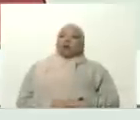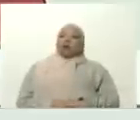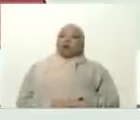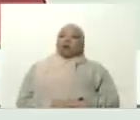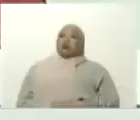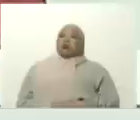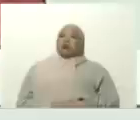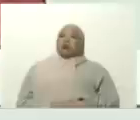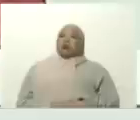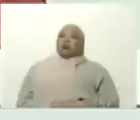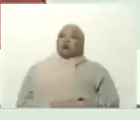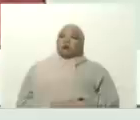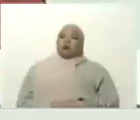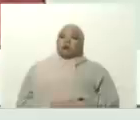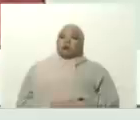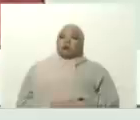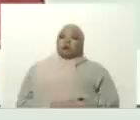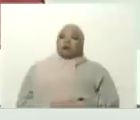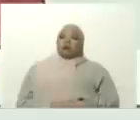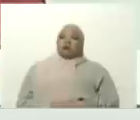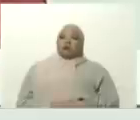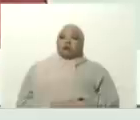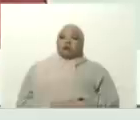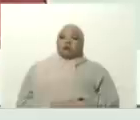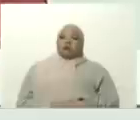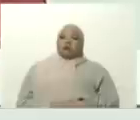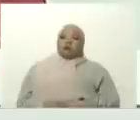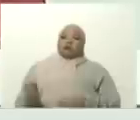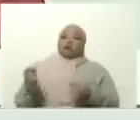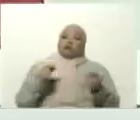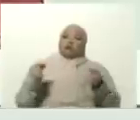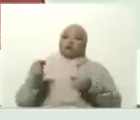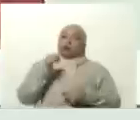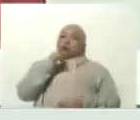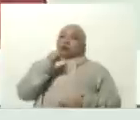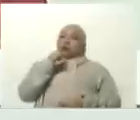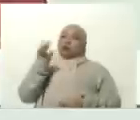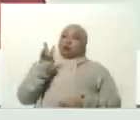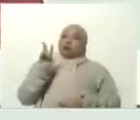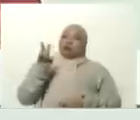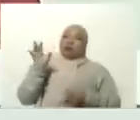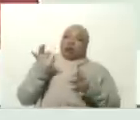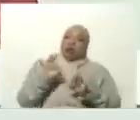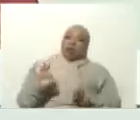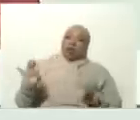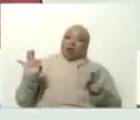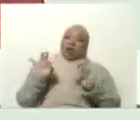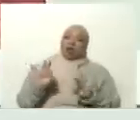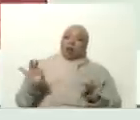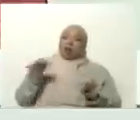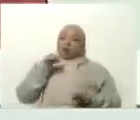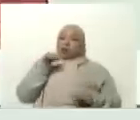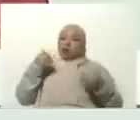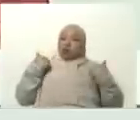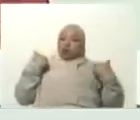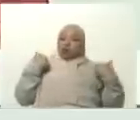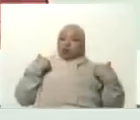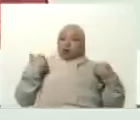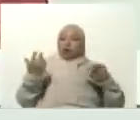Ese es el deber ser de la política. De sentarse a conversar y que el país no tenga nada que ver o sufrir